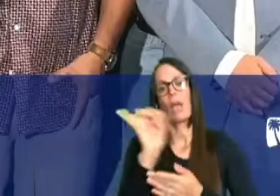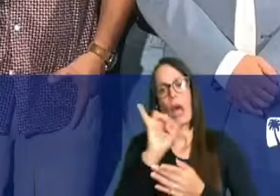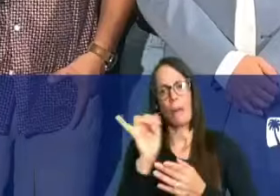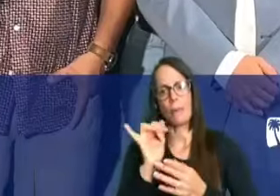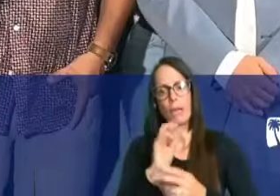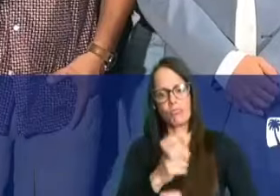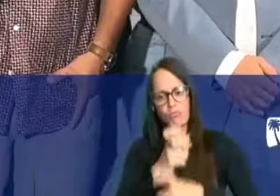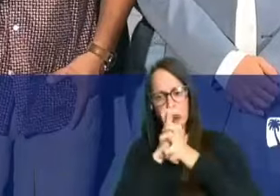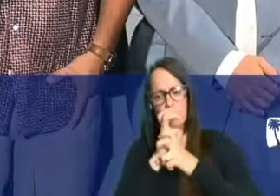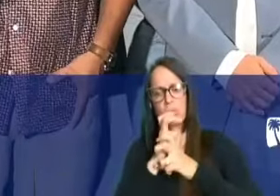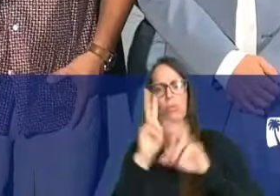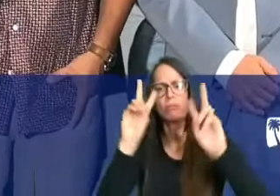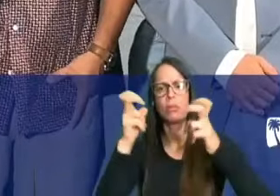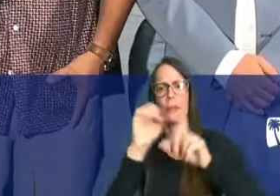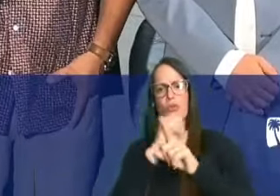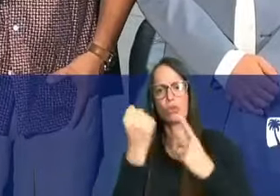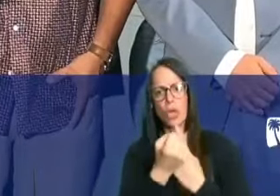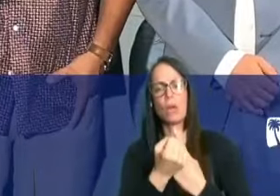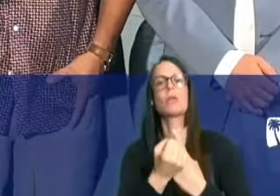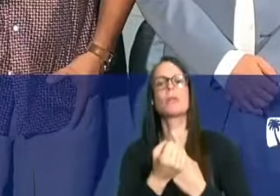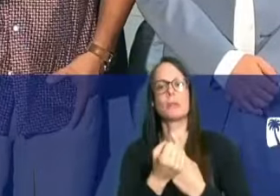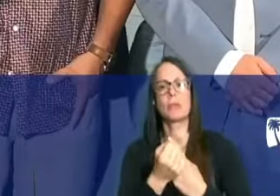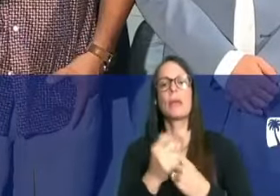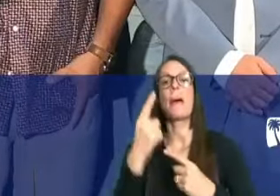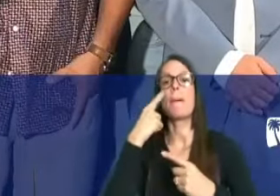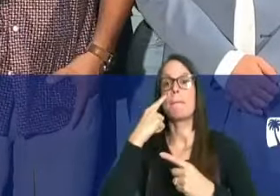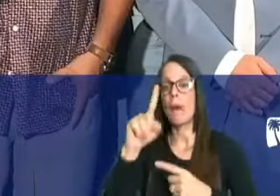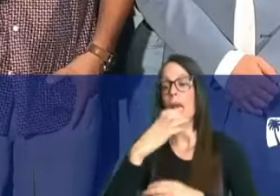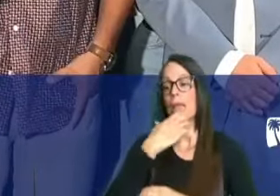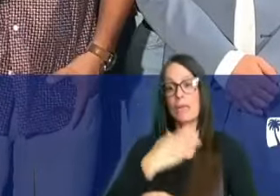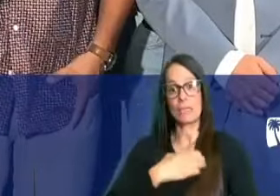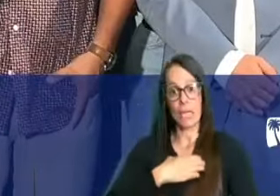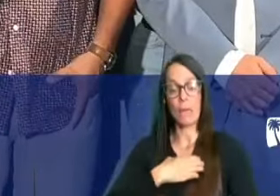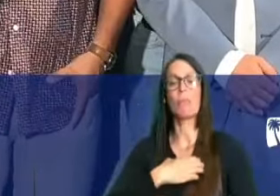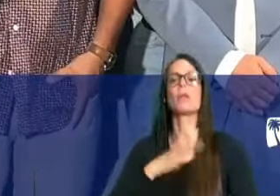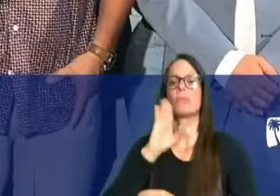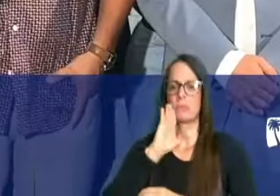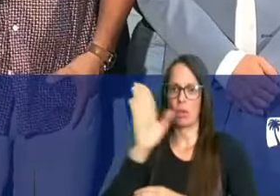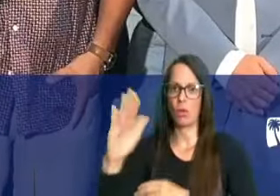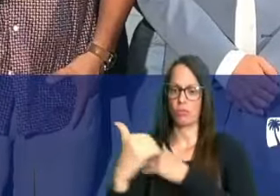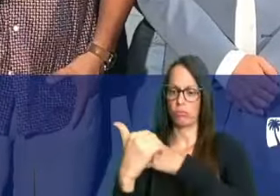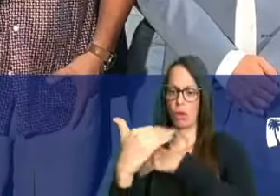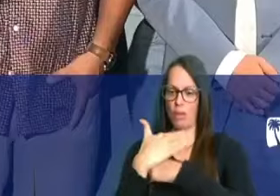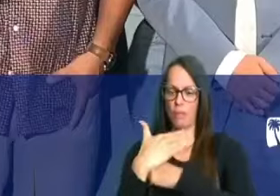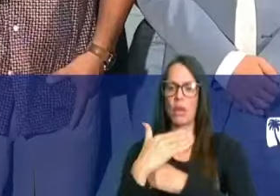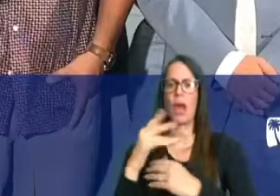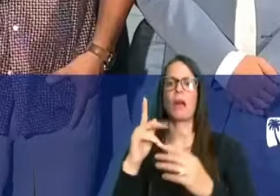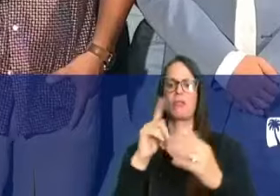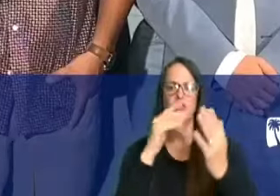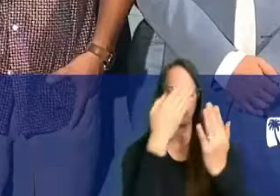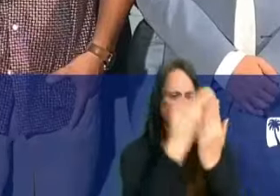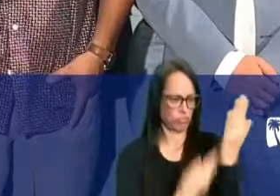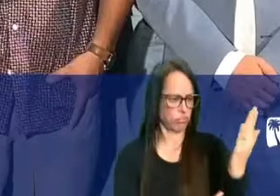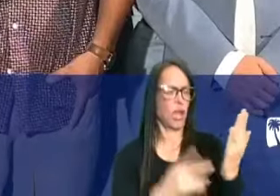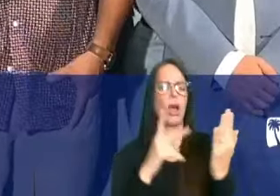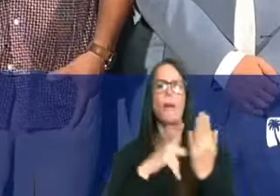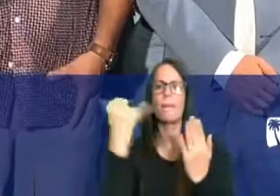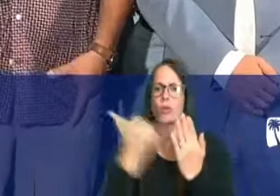dicho laora nos ha dicho que durante el mes de dici nos va a enviar verdad ya borradores de proyectos para de modo que en enero cuando comience